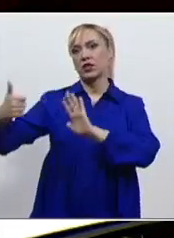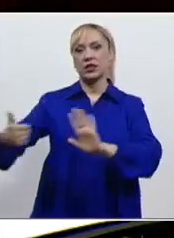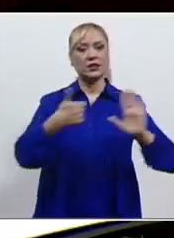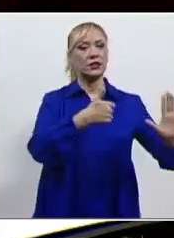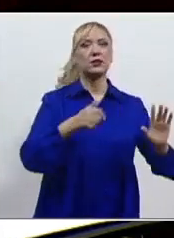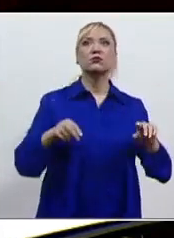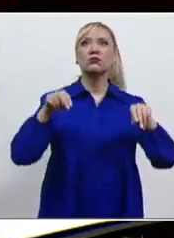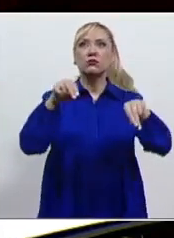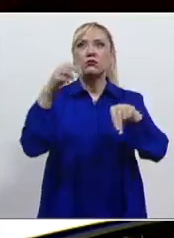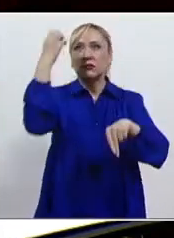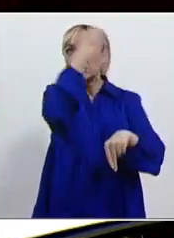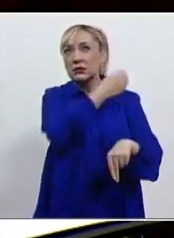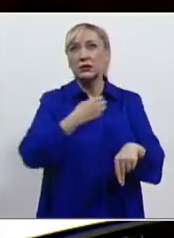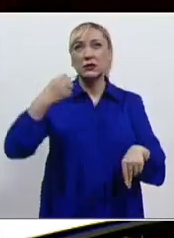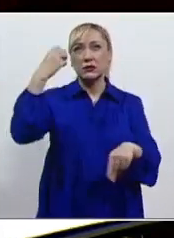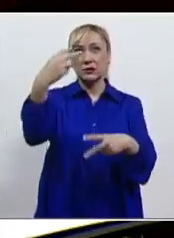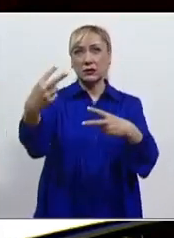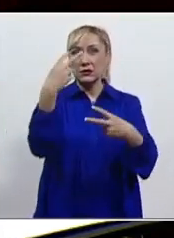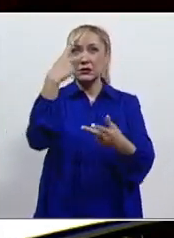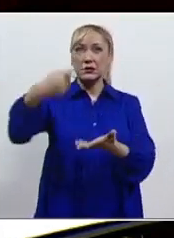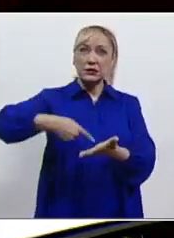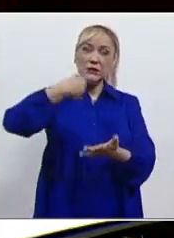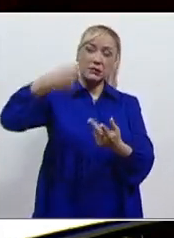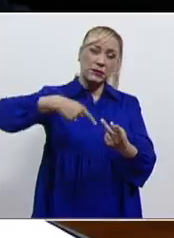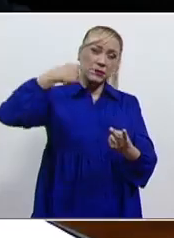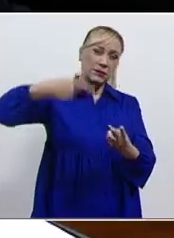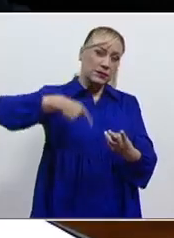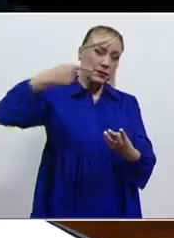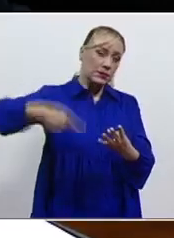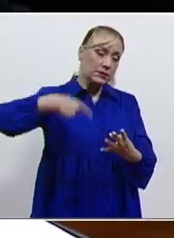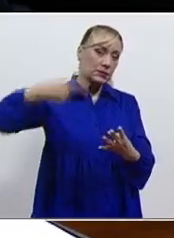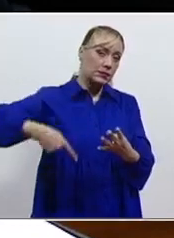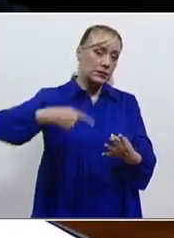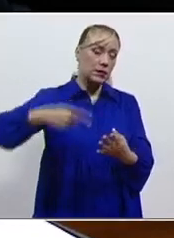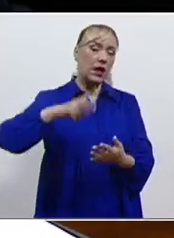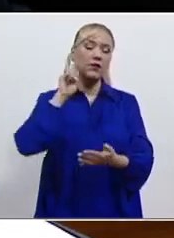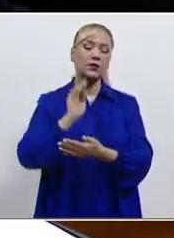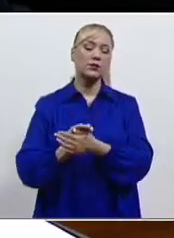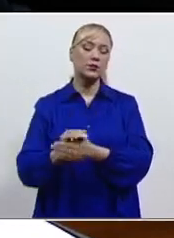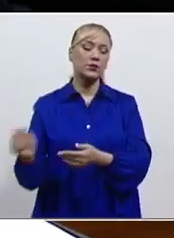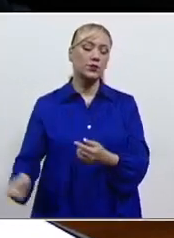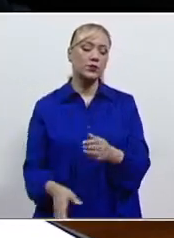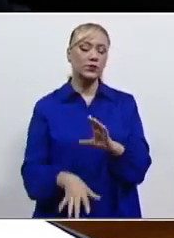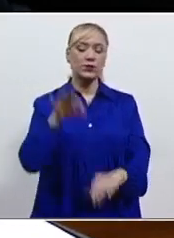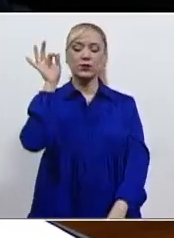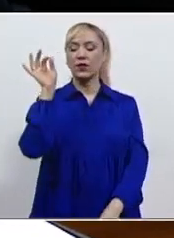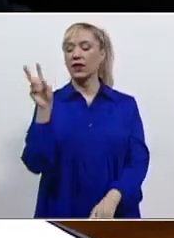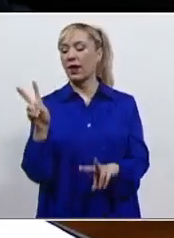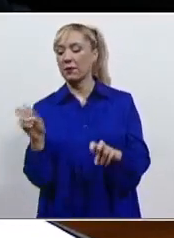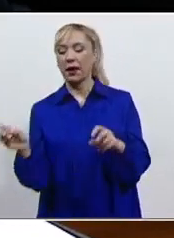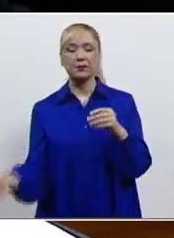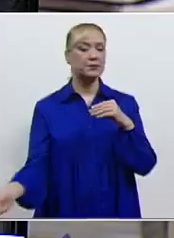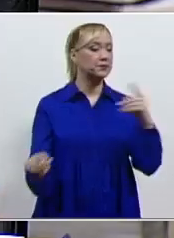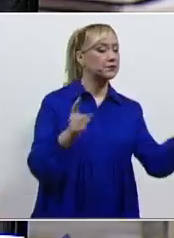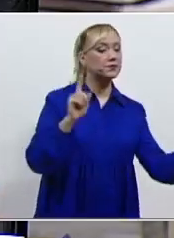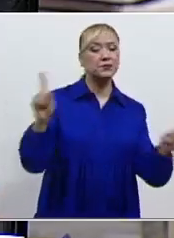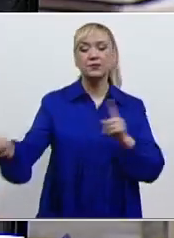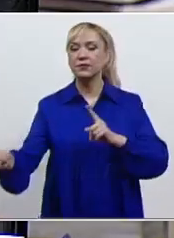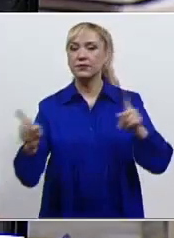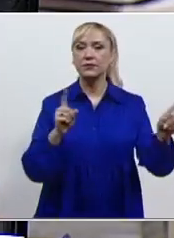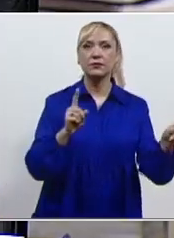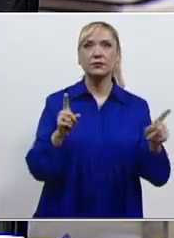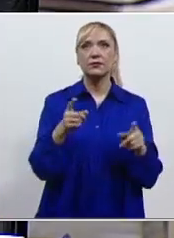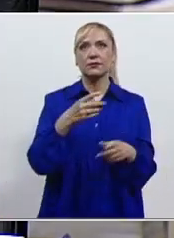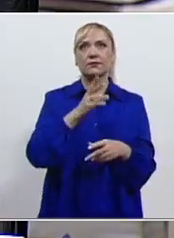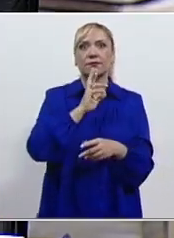quienes por sorteo plantearon diversos cuestionamientos respecto de los temas electorales, temas relevantes para la